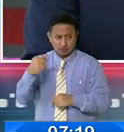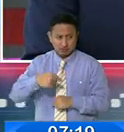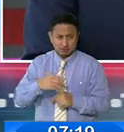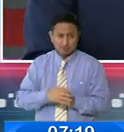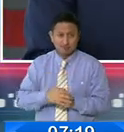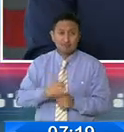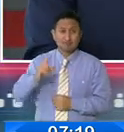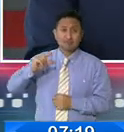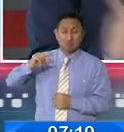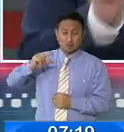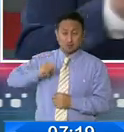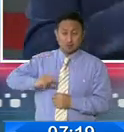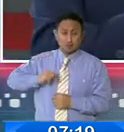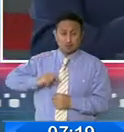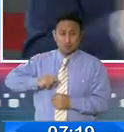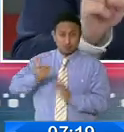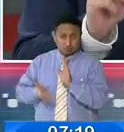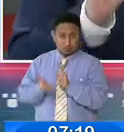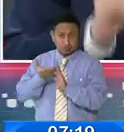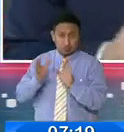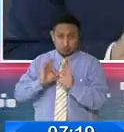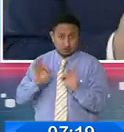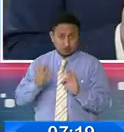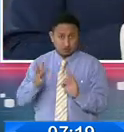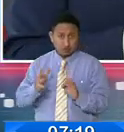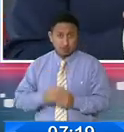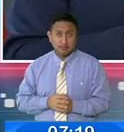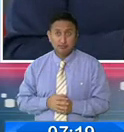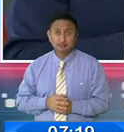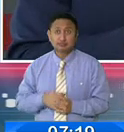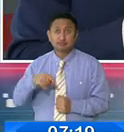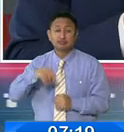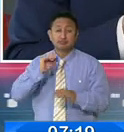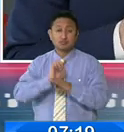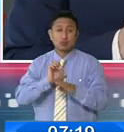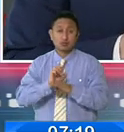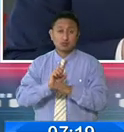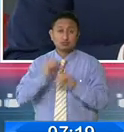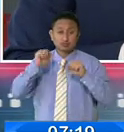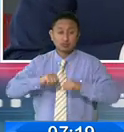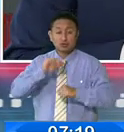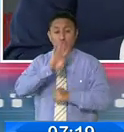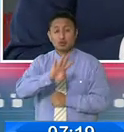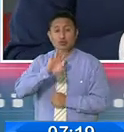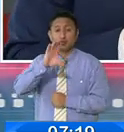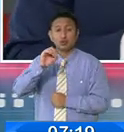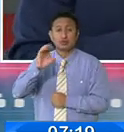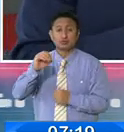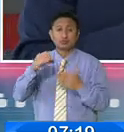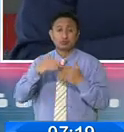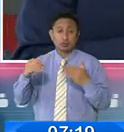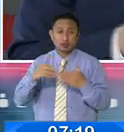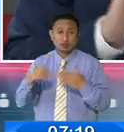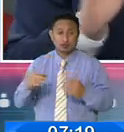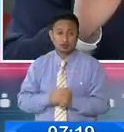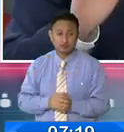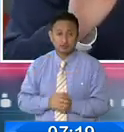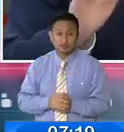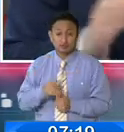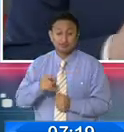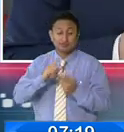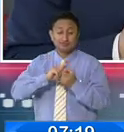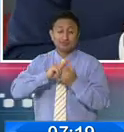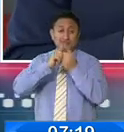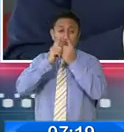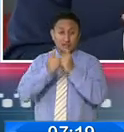básico unificado no tendrá variación en el país y mantienen los $400. Y tampoco habrá cambios en lo